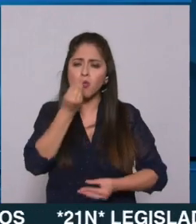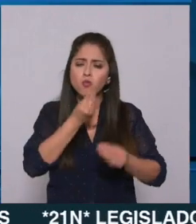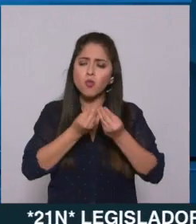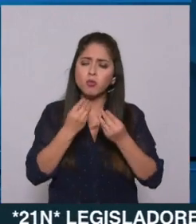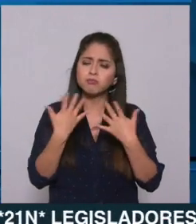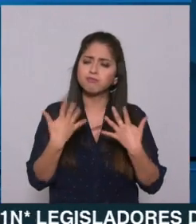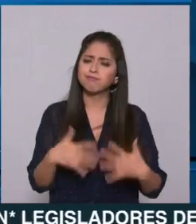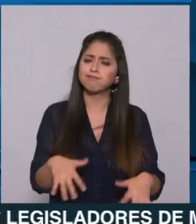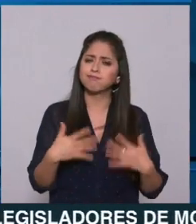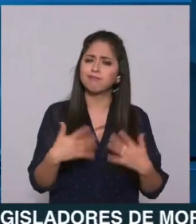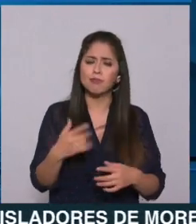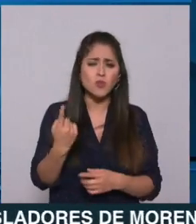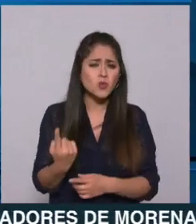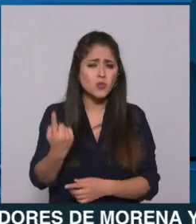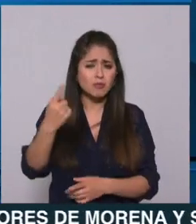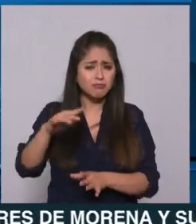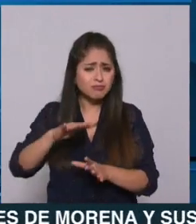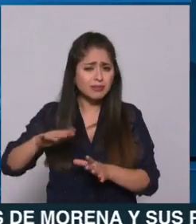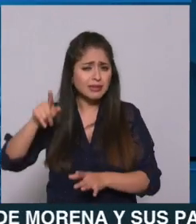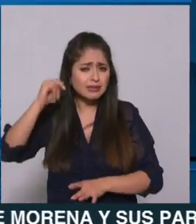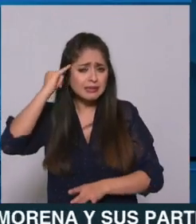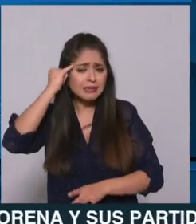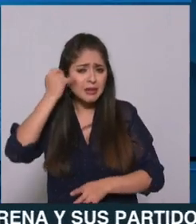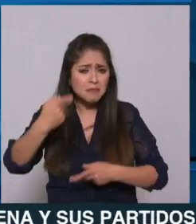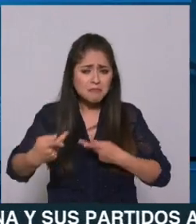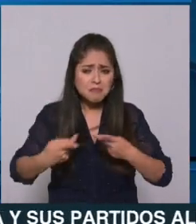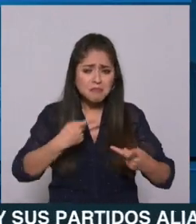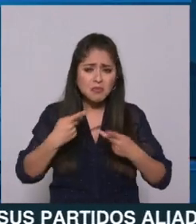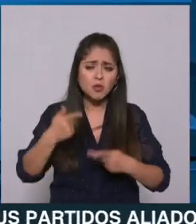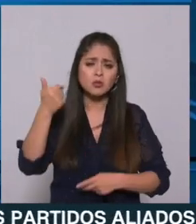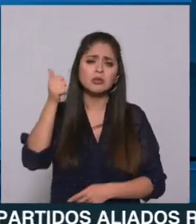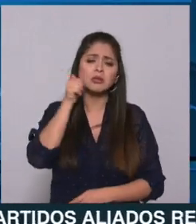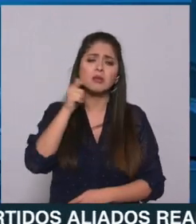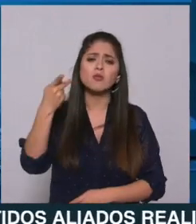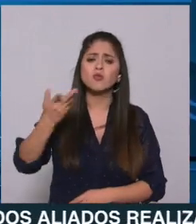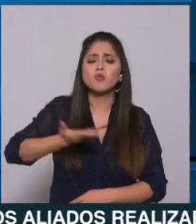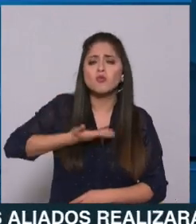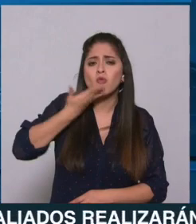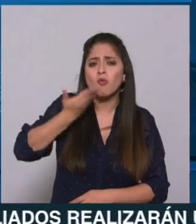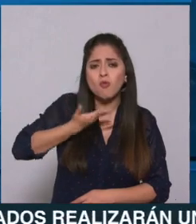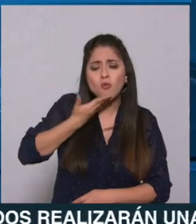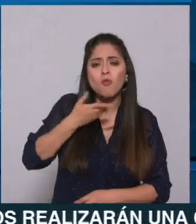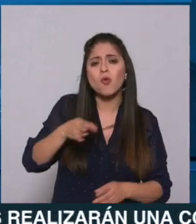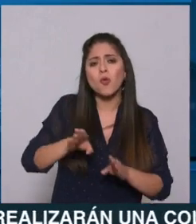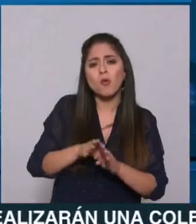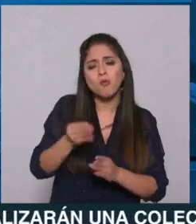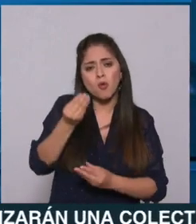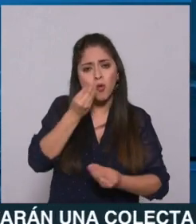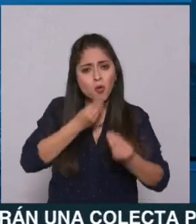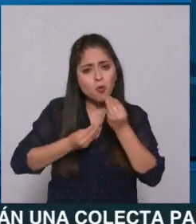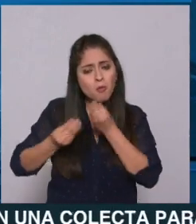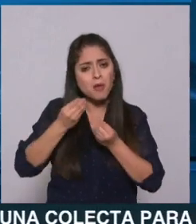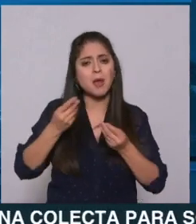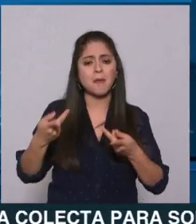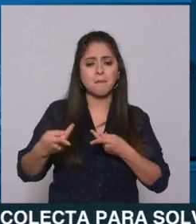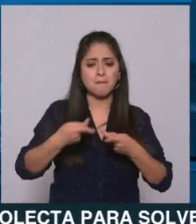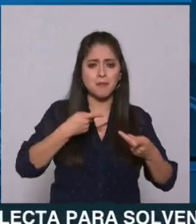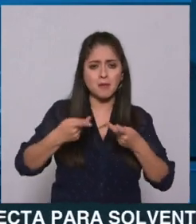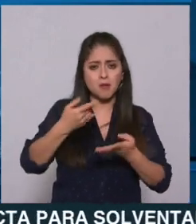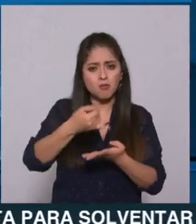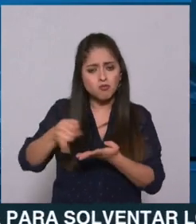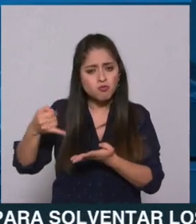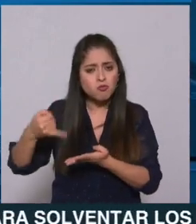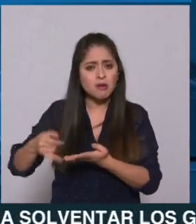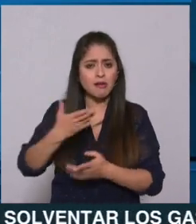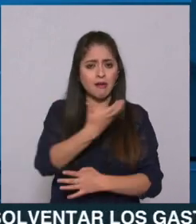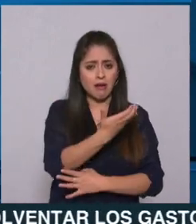a través de esa parte indígena en la que, bueno, prevalece el poder comer los productos del campo, producidos por las